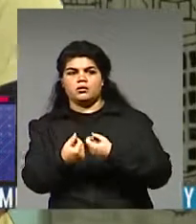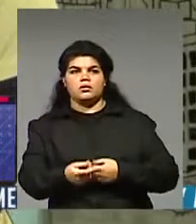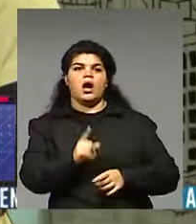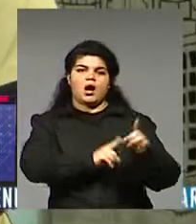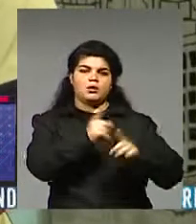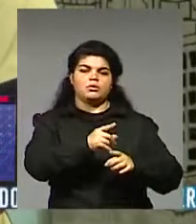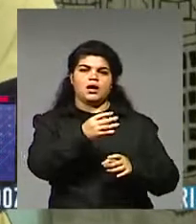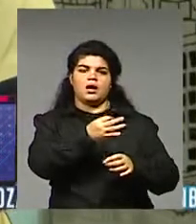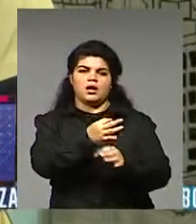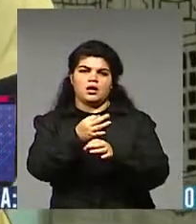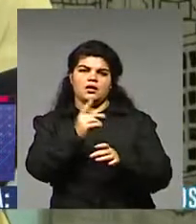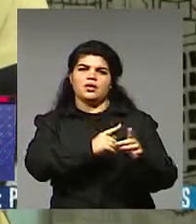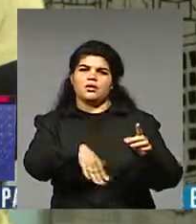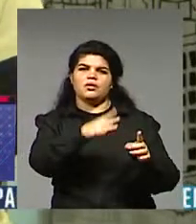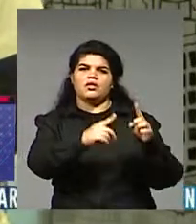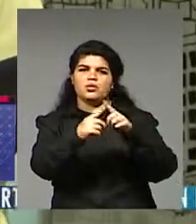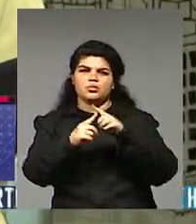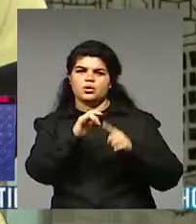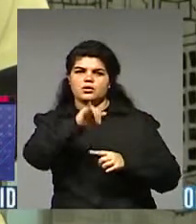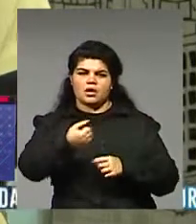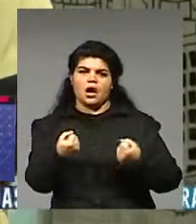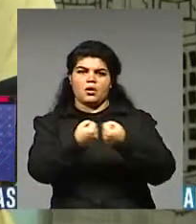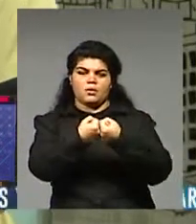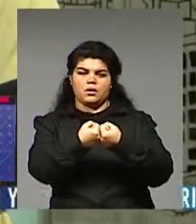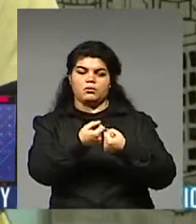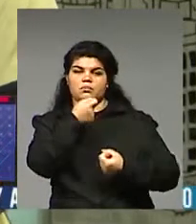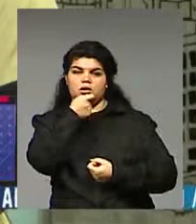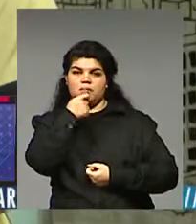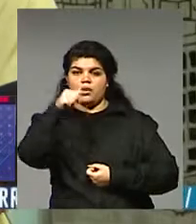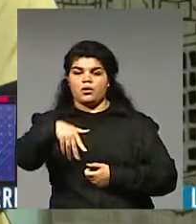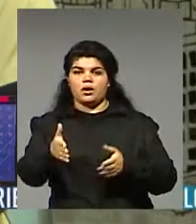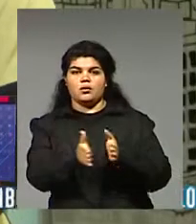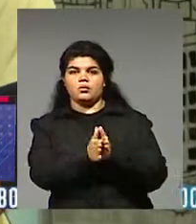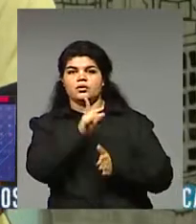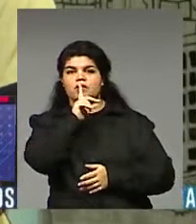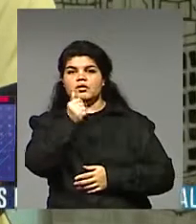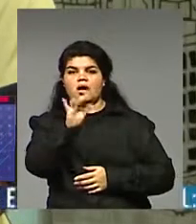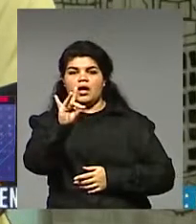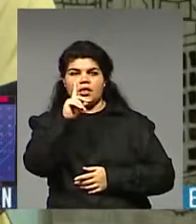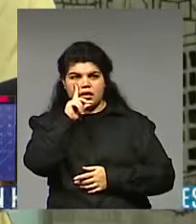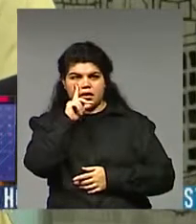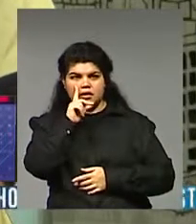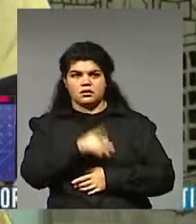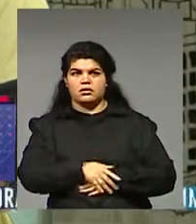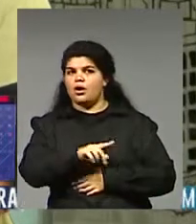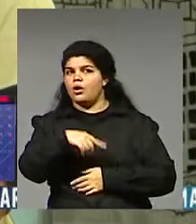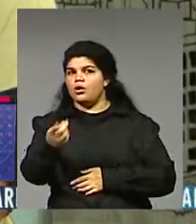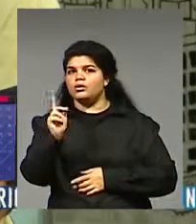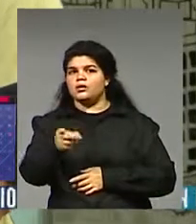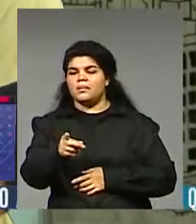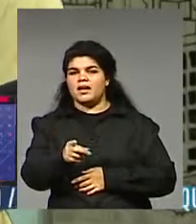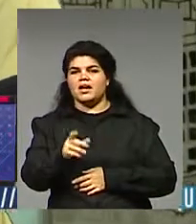algunas instituciones, como por ejemplo en este momento estamos con TADI, uh-huh, con otra institución, con